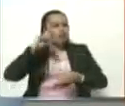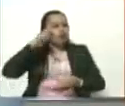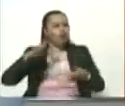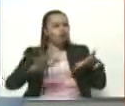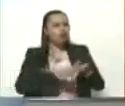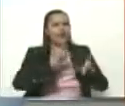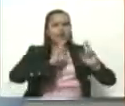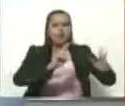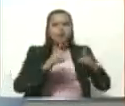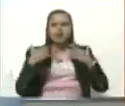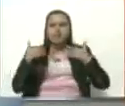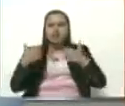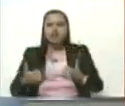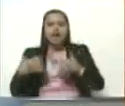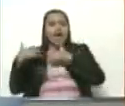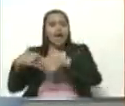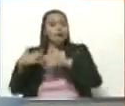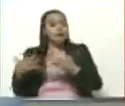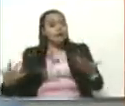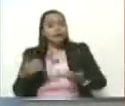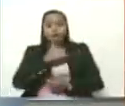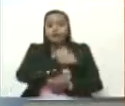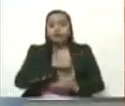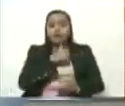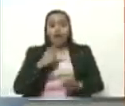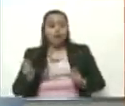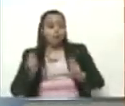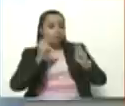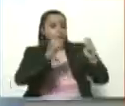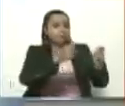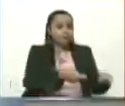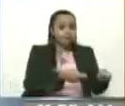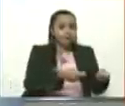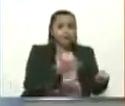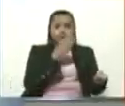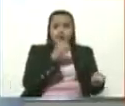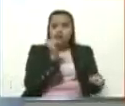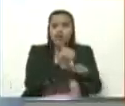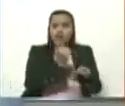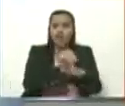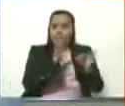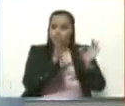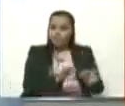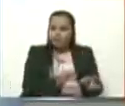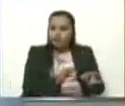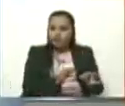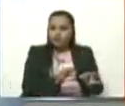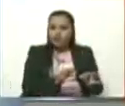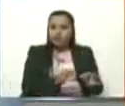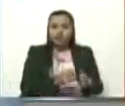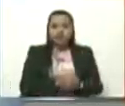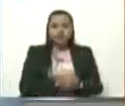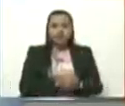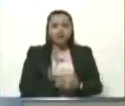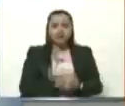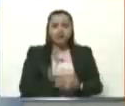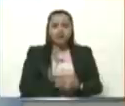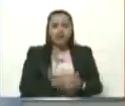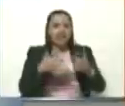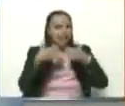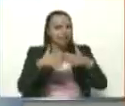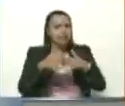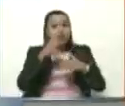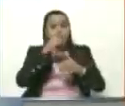salud empresas que lamentablemente debían su función fundamental que es la de atender